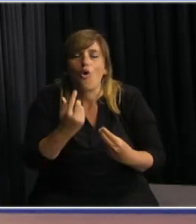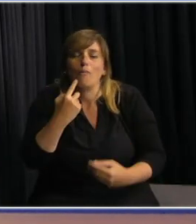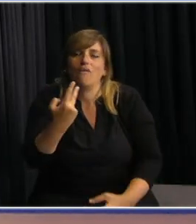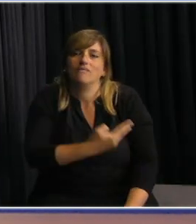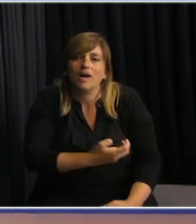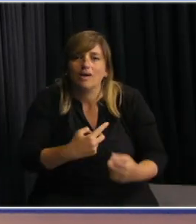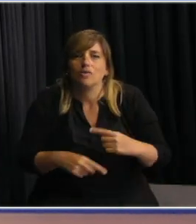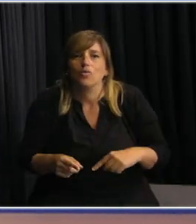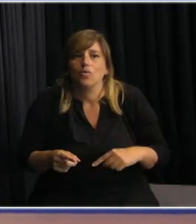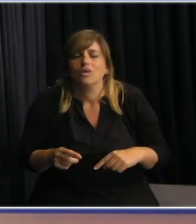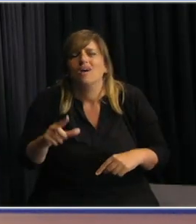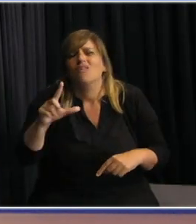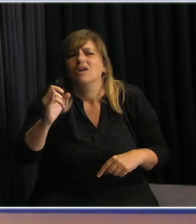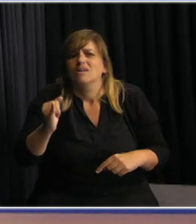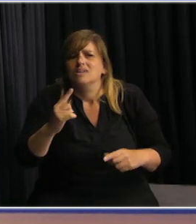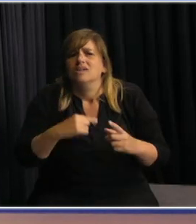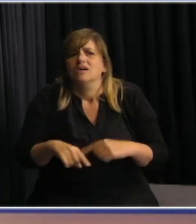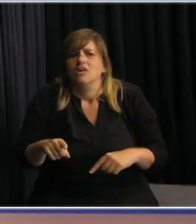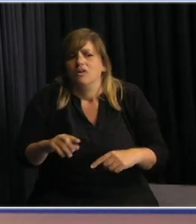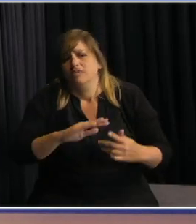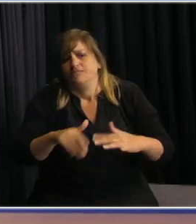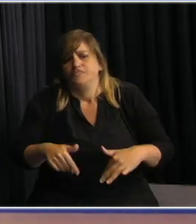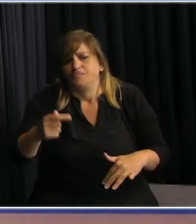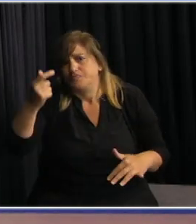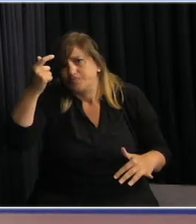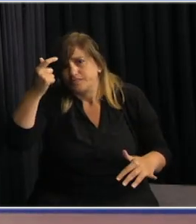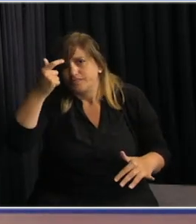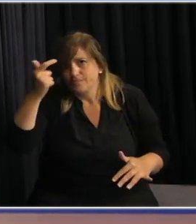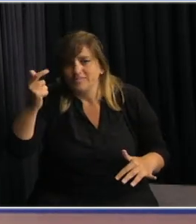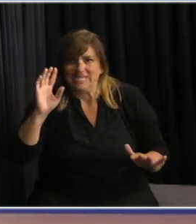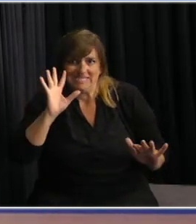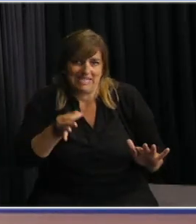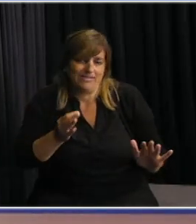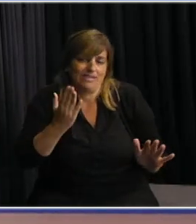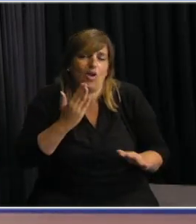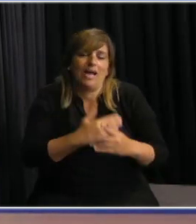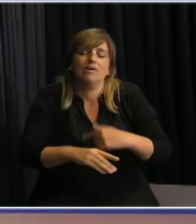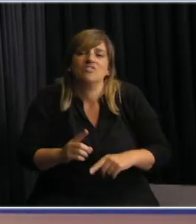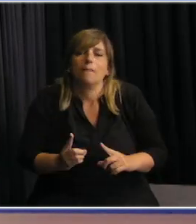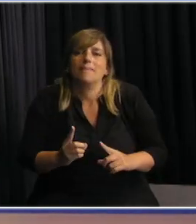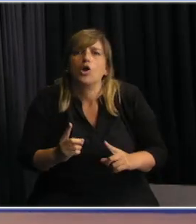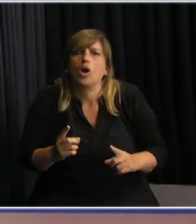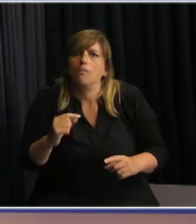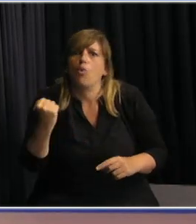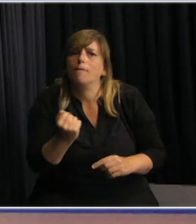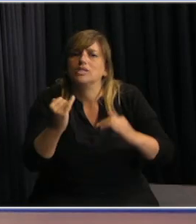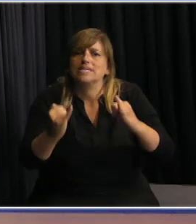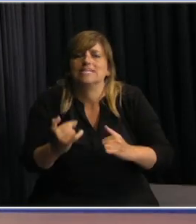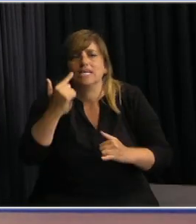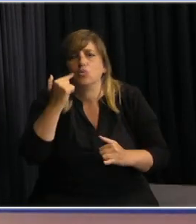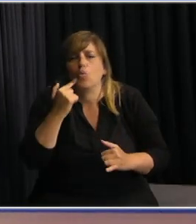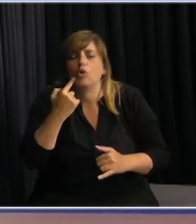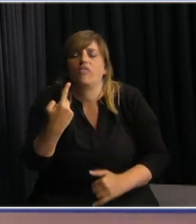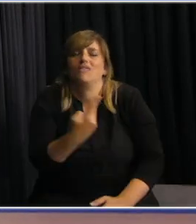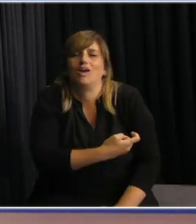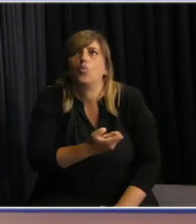vacunación, obviamente con criterios científicos, e insisto que tiene un peso importante también el número de vacunas